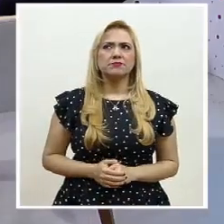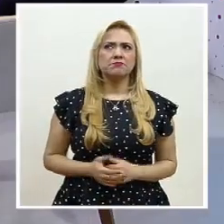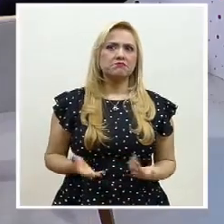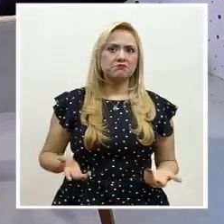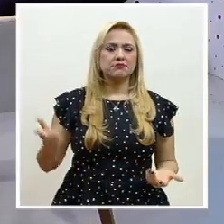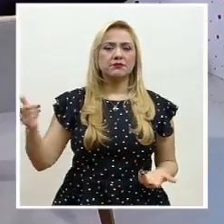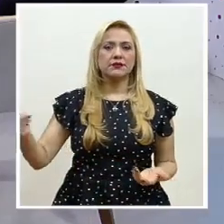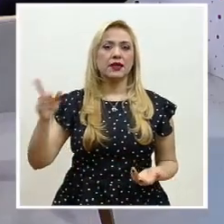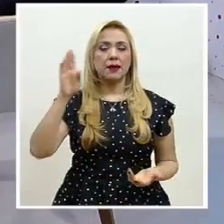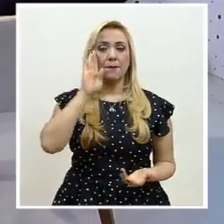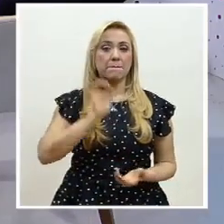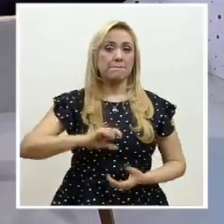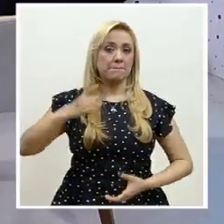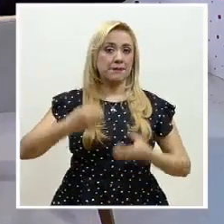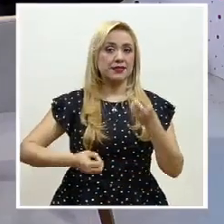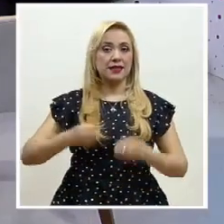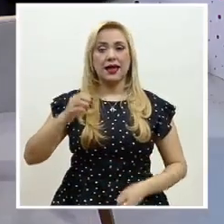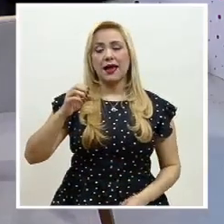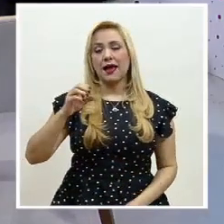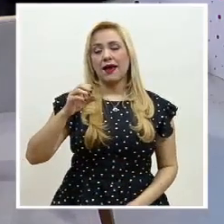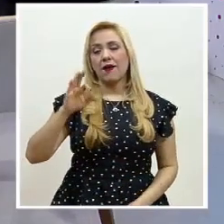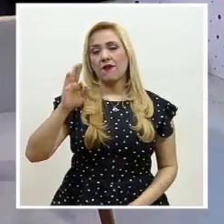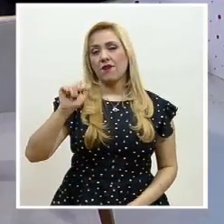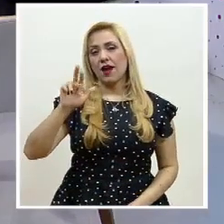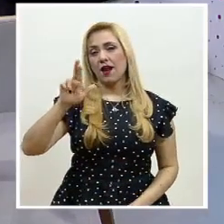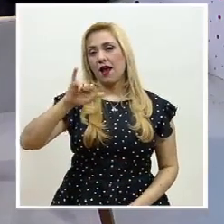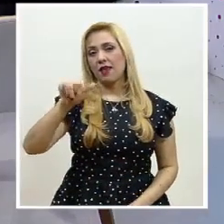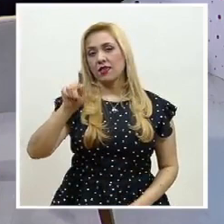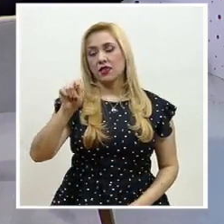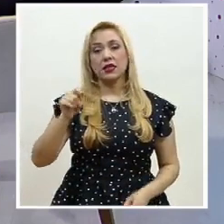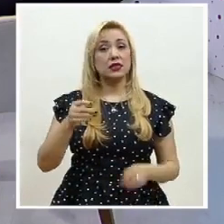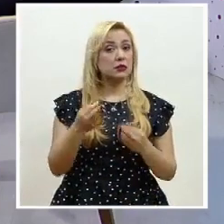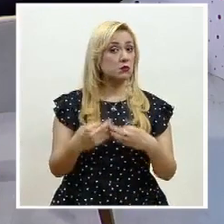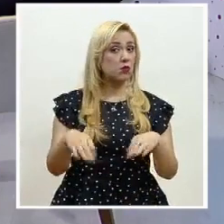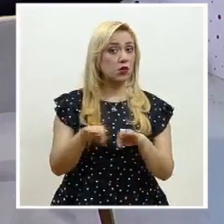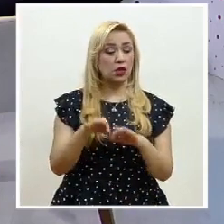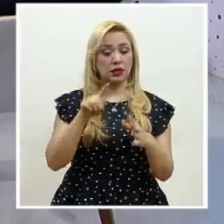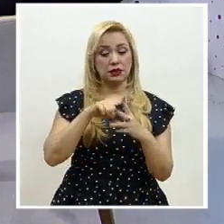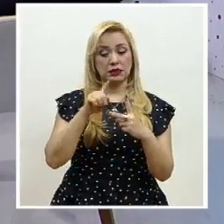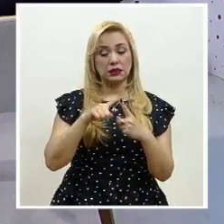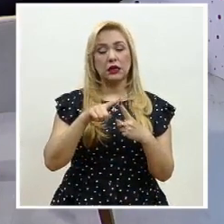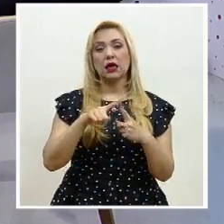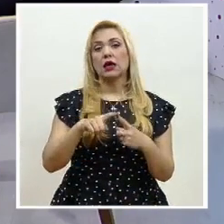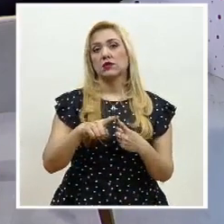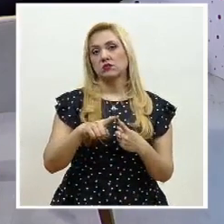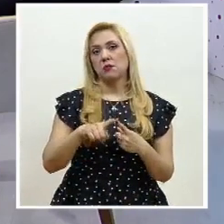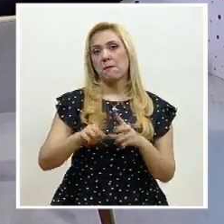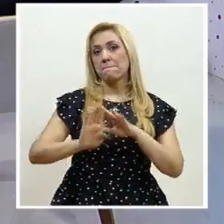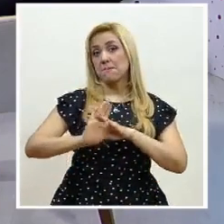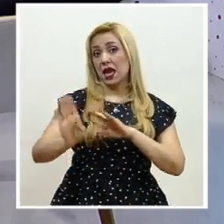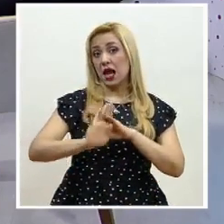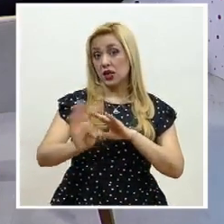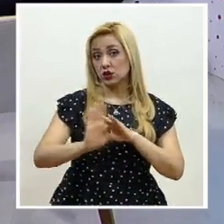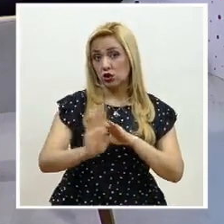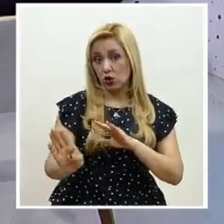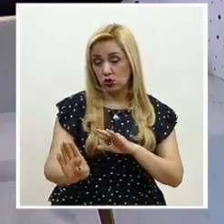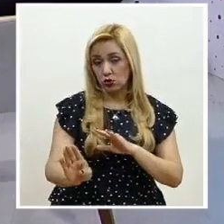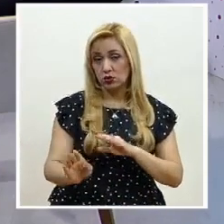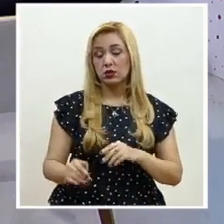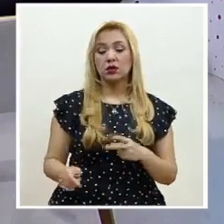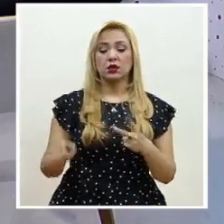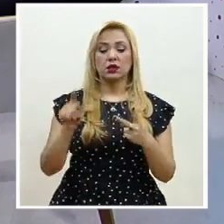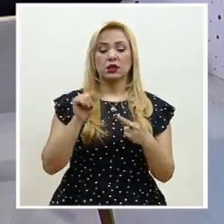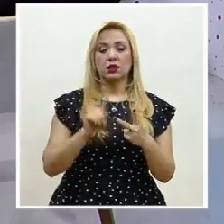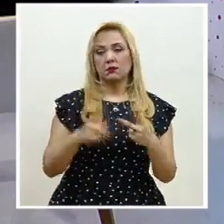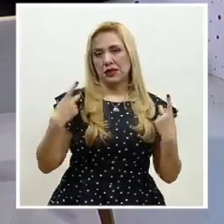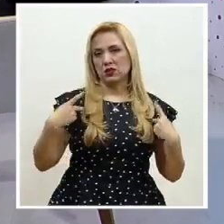parte de la ponencia de la ministra Ríos Farjat han sido dos temas que creo que recientemente son importantes: asuntos en materia de migración, personas migrantes,